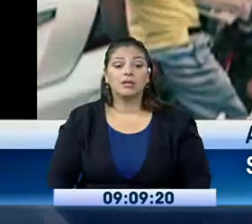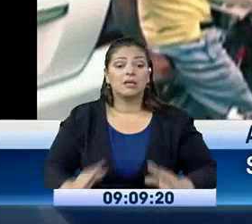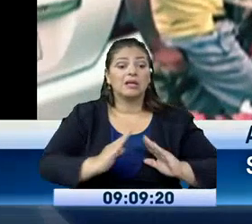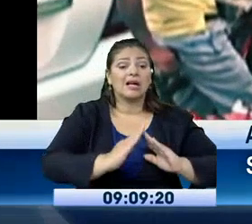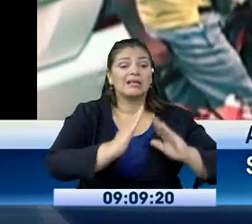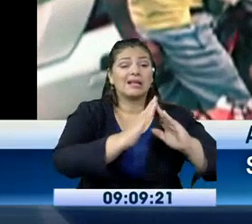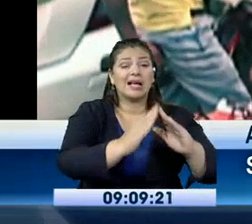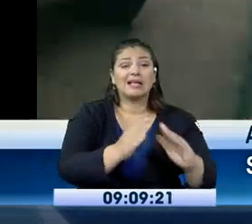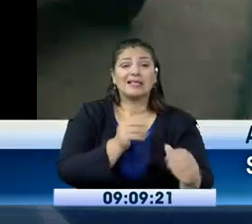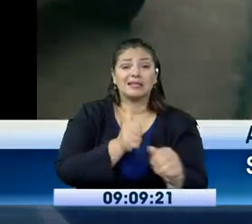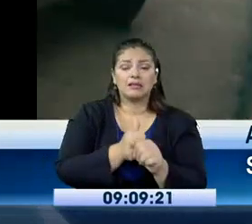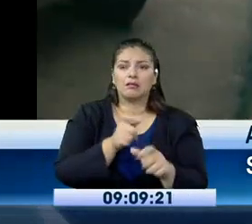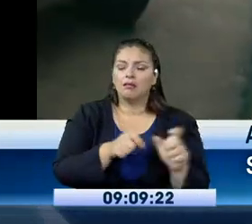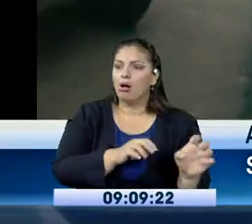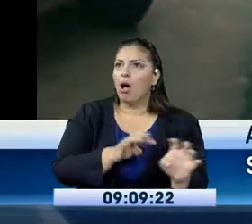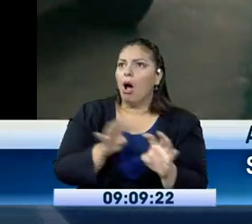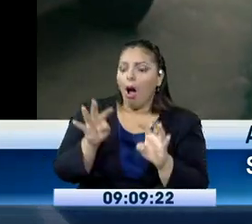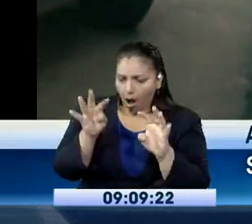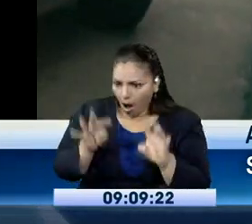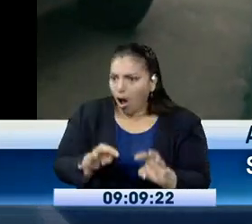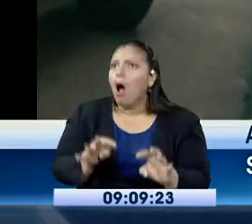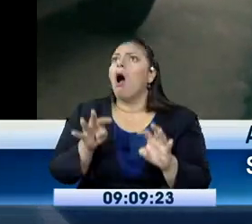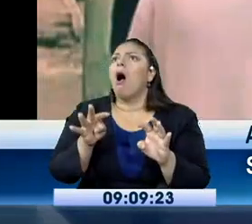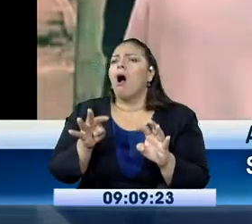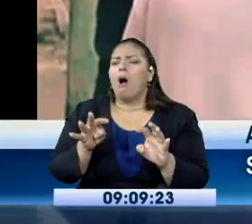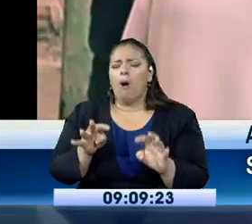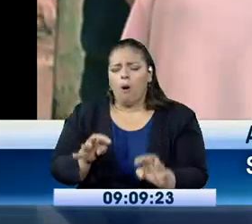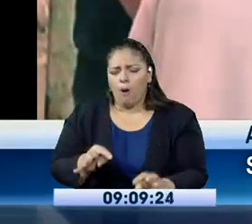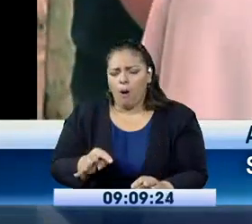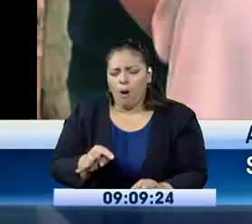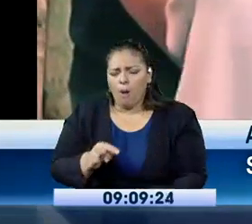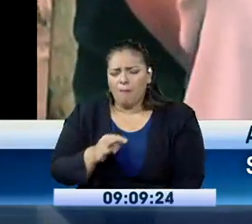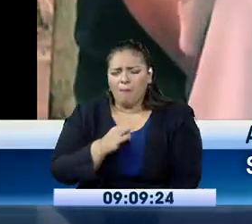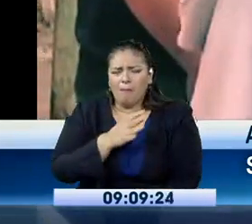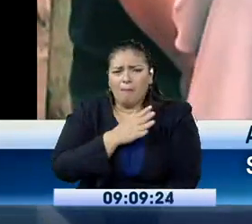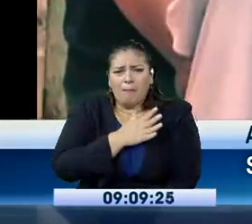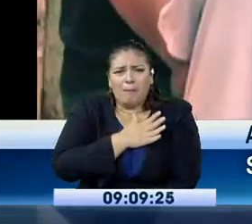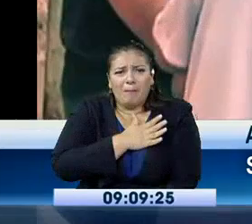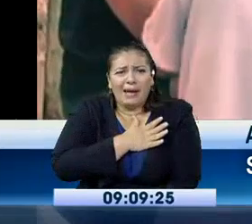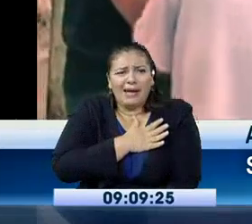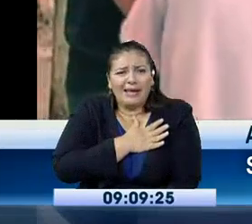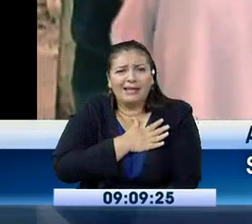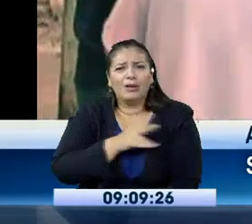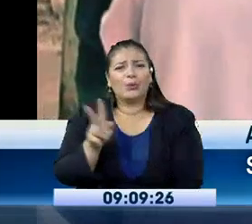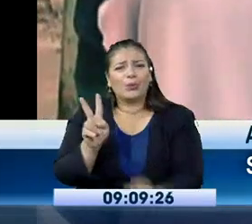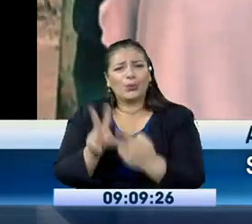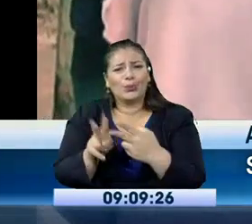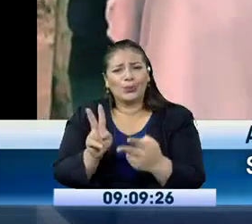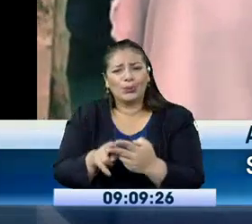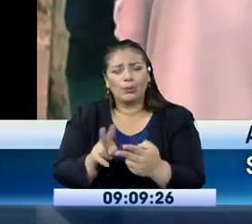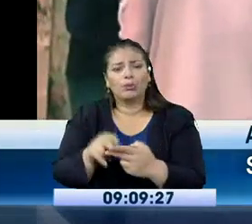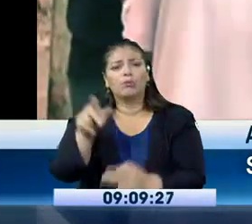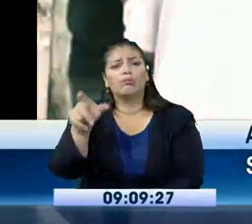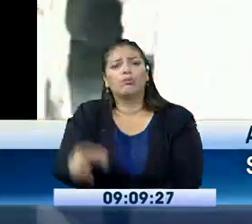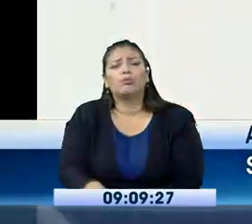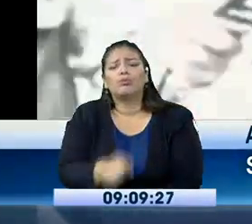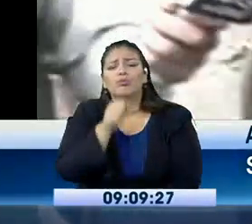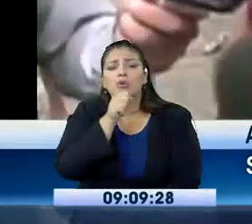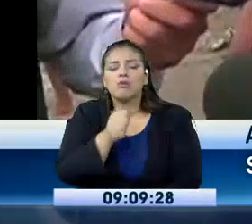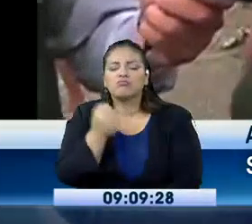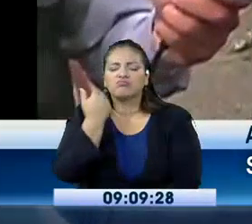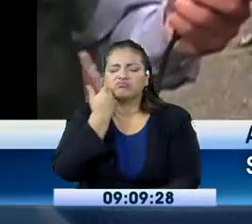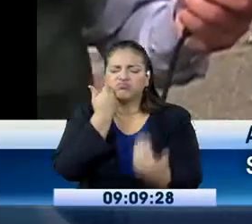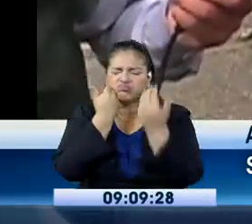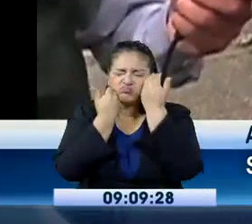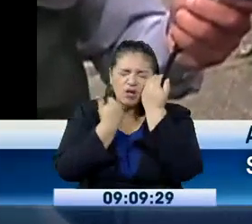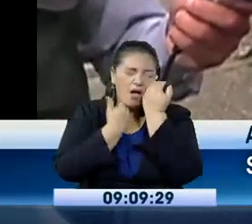consternados debido al aprecio que le tenían al adulto mayor. Contaron que venía padeciendo una enfermedad crónica. Yo veo que un